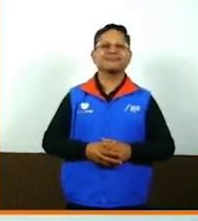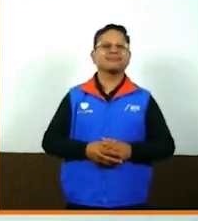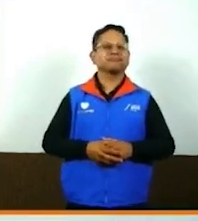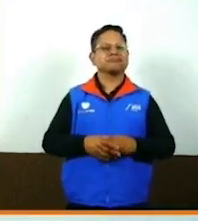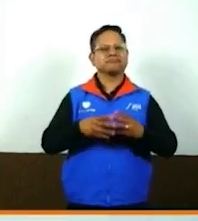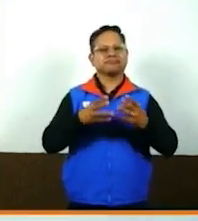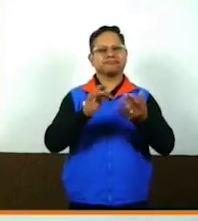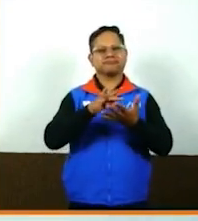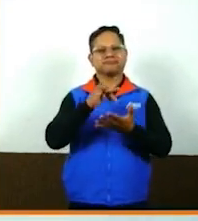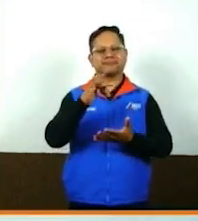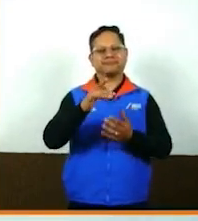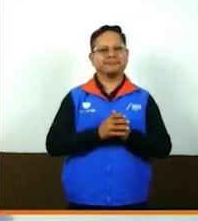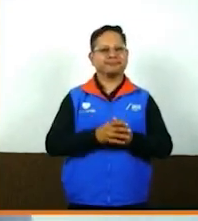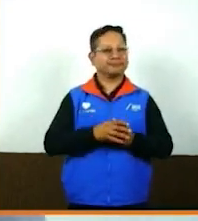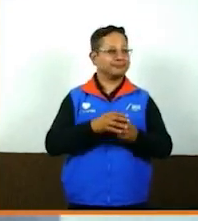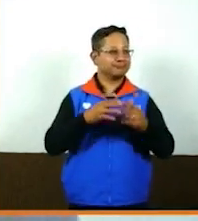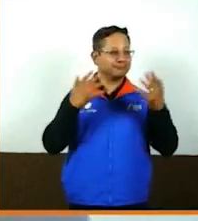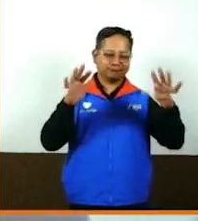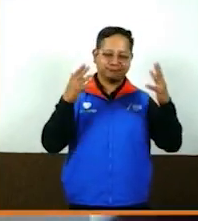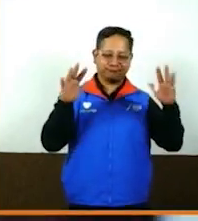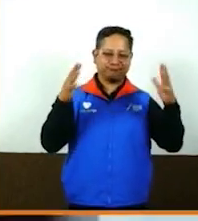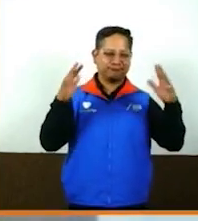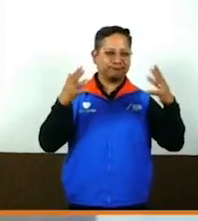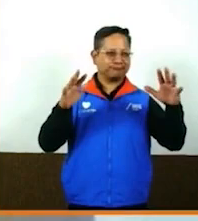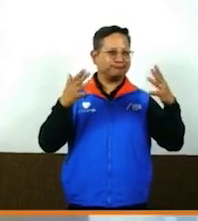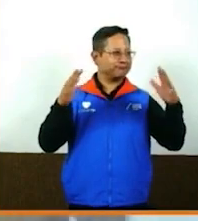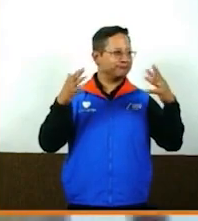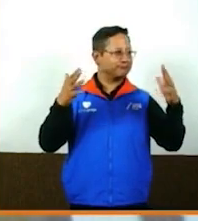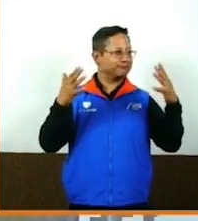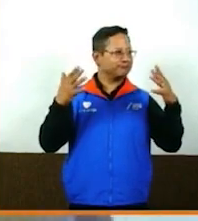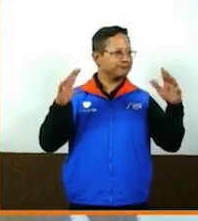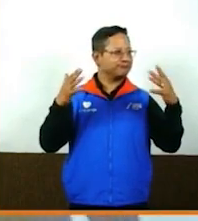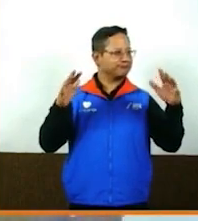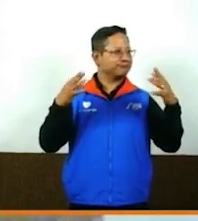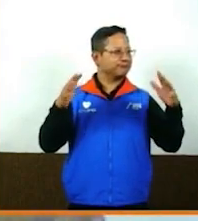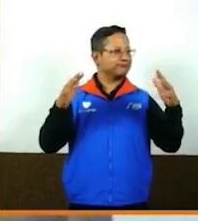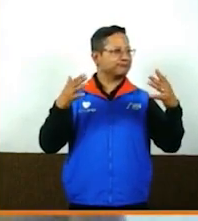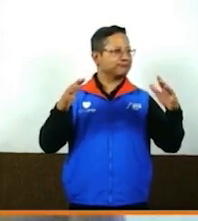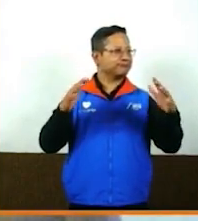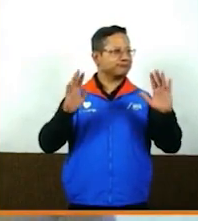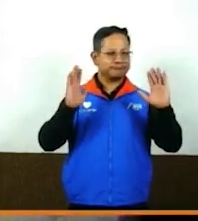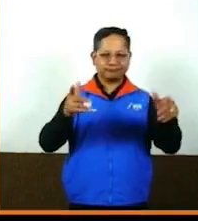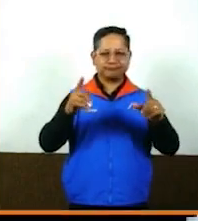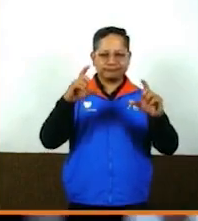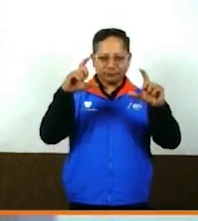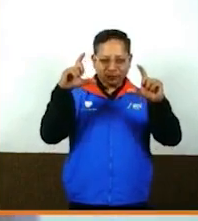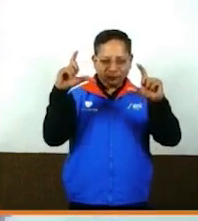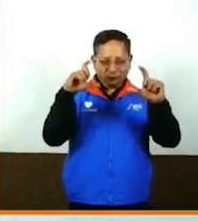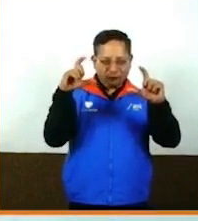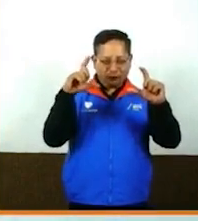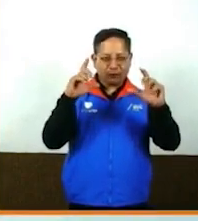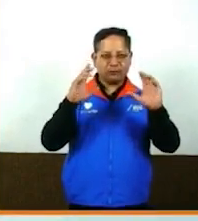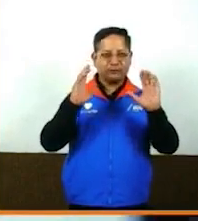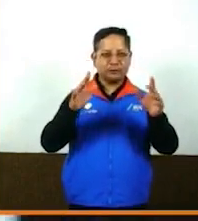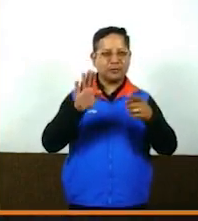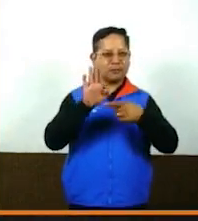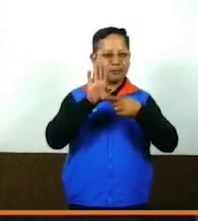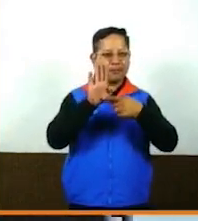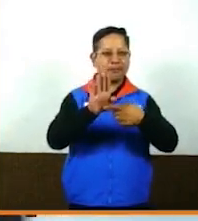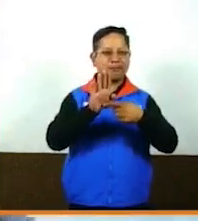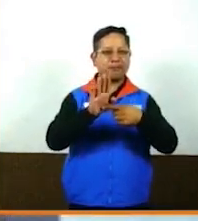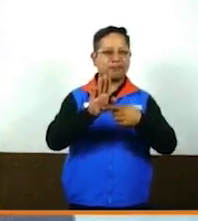muchísimas gracias a nuestro panel. Les un aplauso, por favor. Un fuerte aplauso. Ya se tomaron la foto. Y vamos a proyectar, por favor,